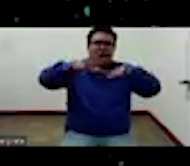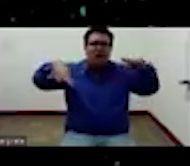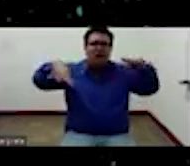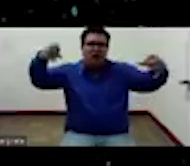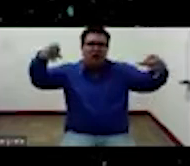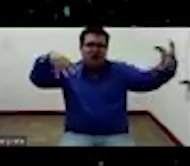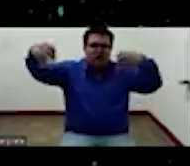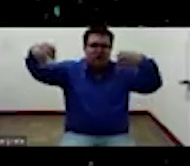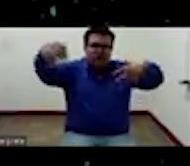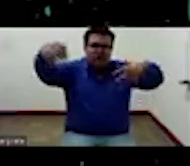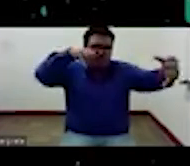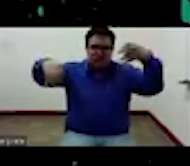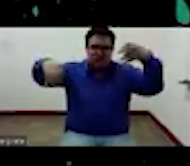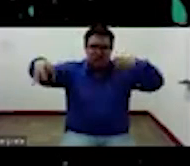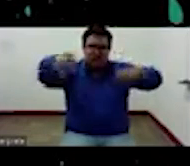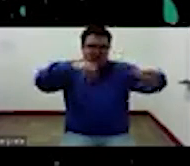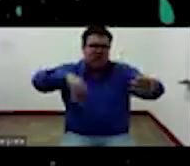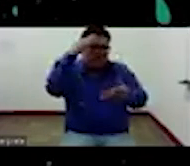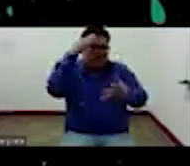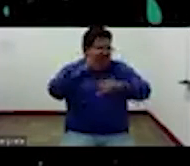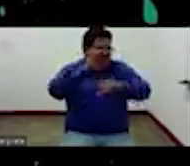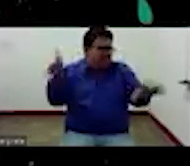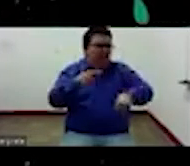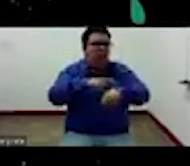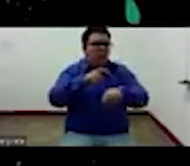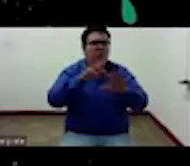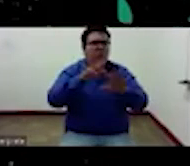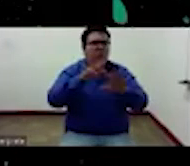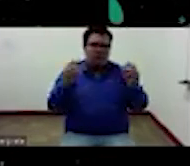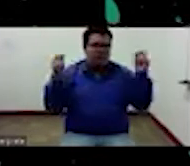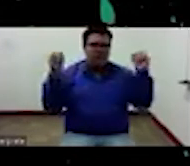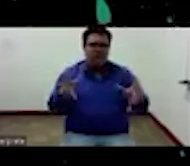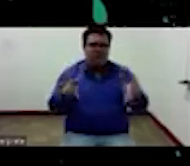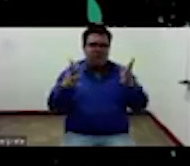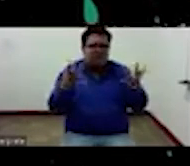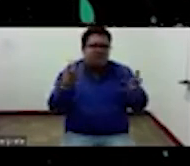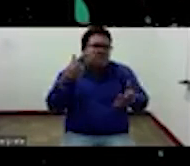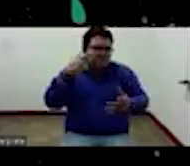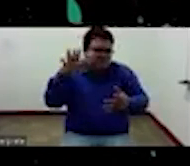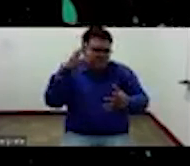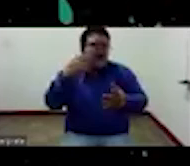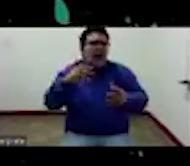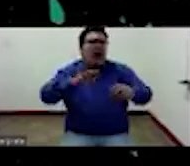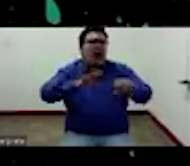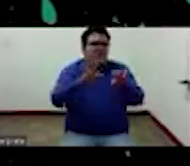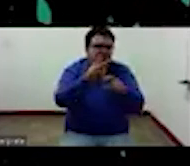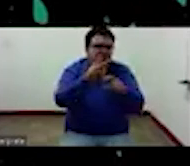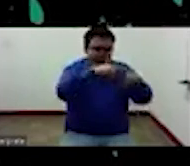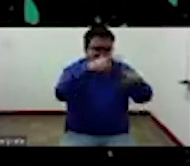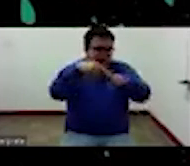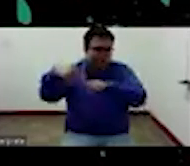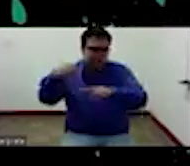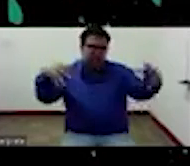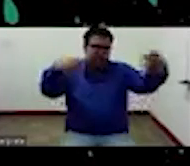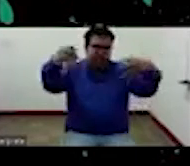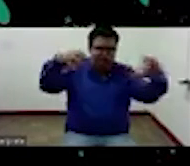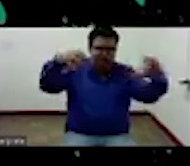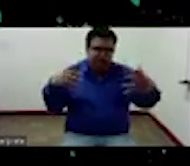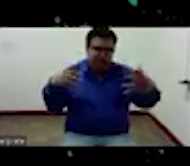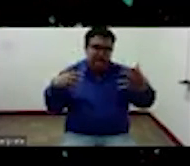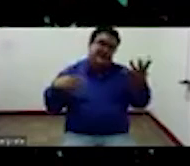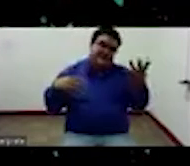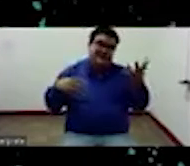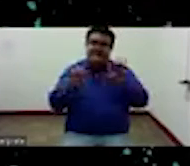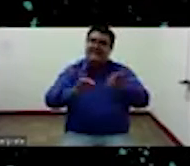podría hacer en tiempo vivo, en directo, como muchos artistas lo hacen, pero eso requiere de un costo